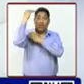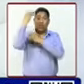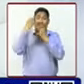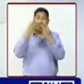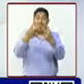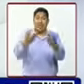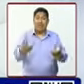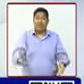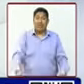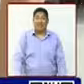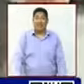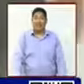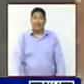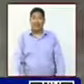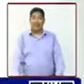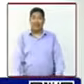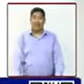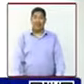Cruz.